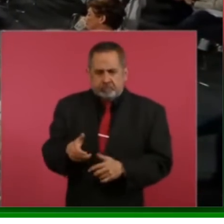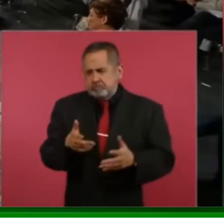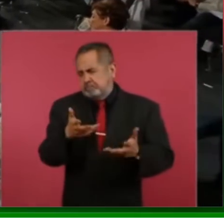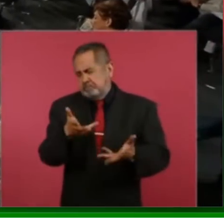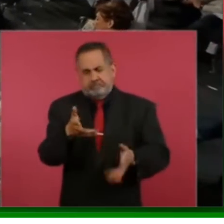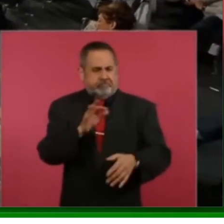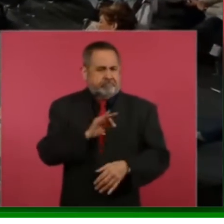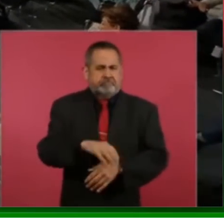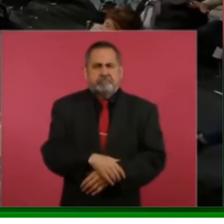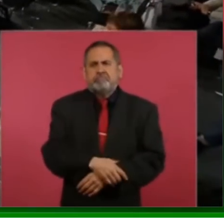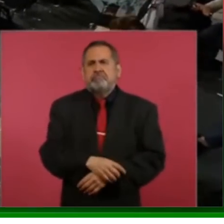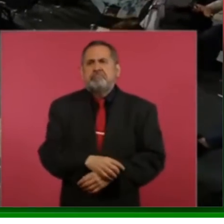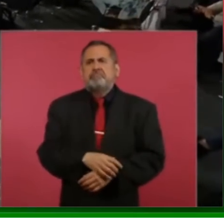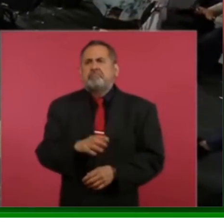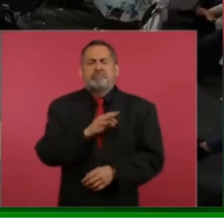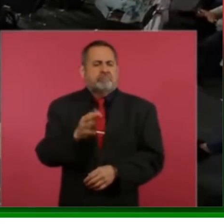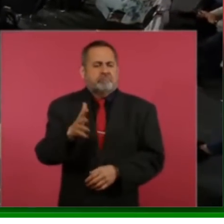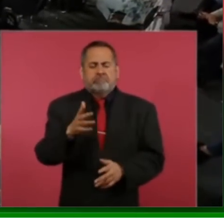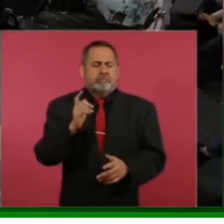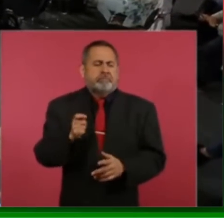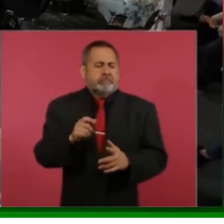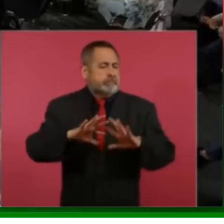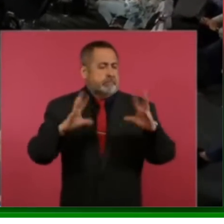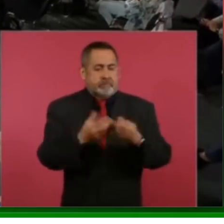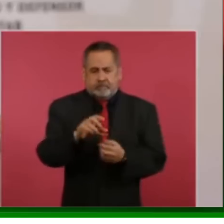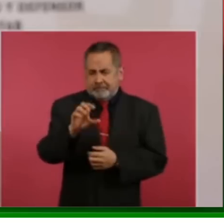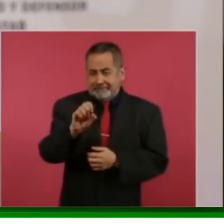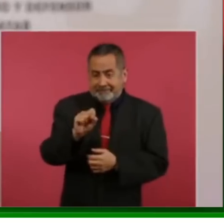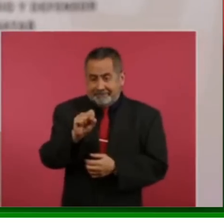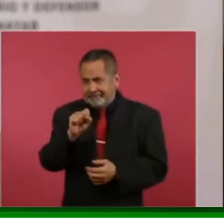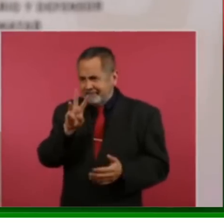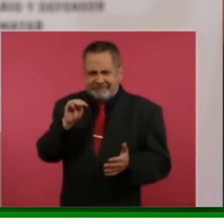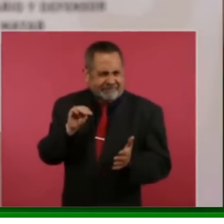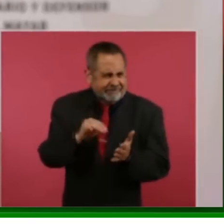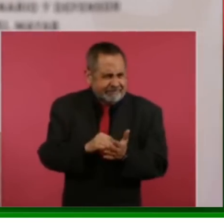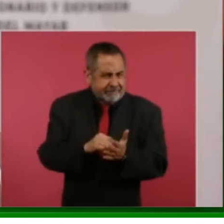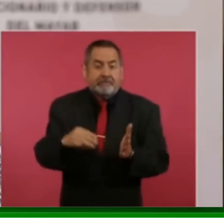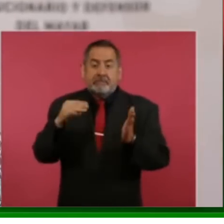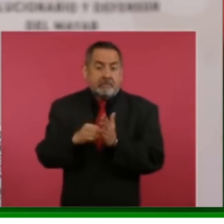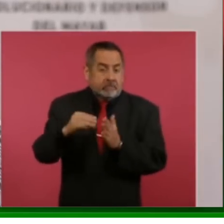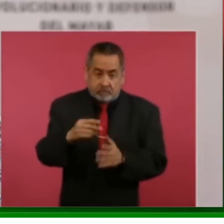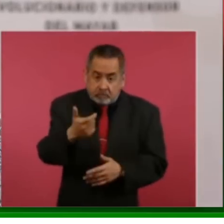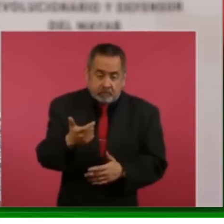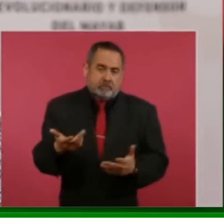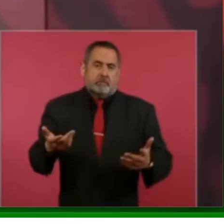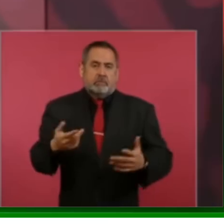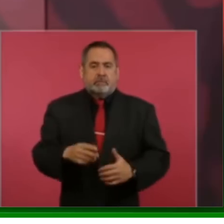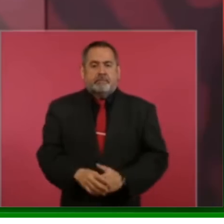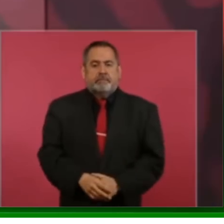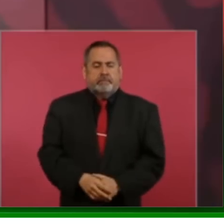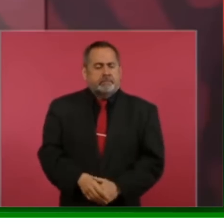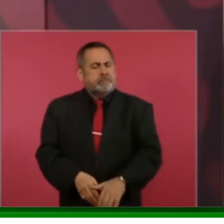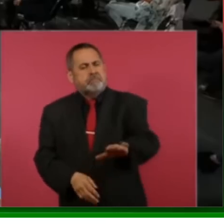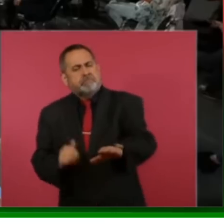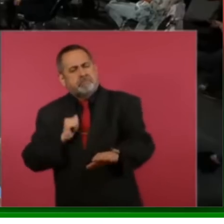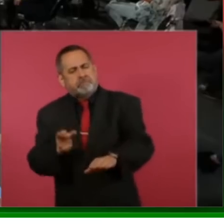hablando de un monto, en lo general, de 63,000 millones de pesos. Aprovecho para preguntarle,